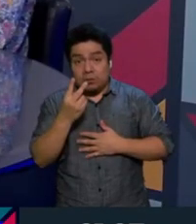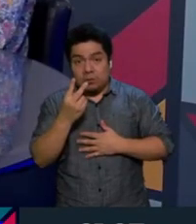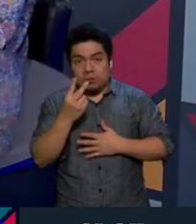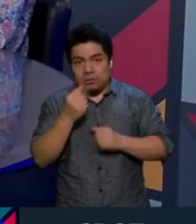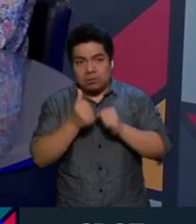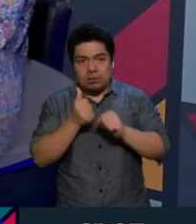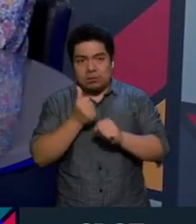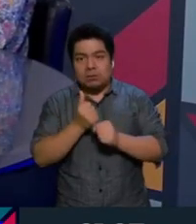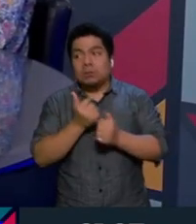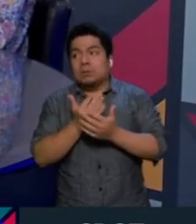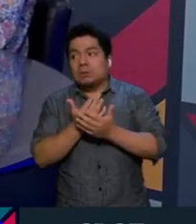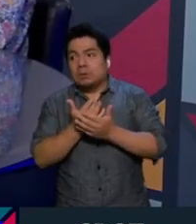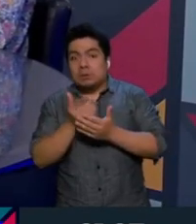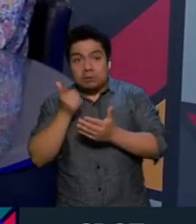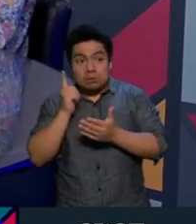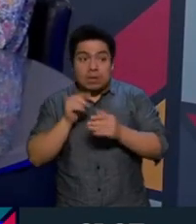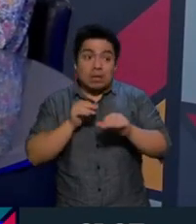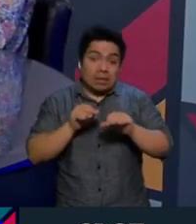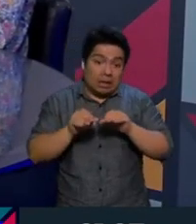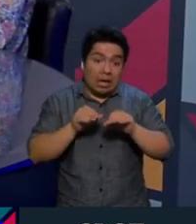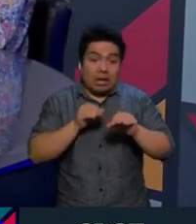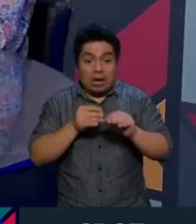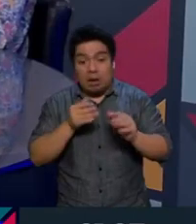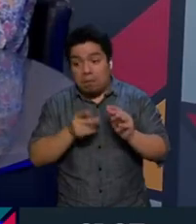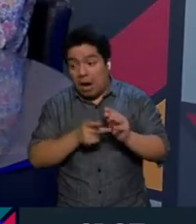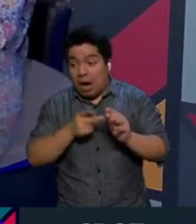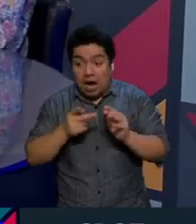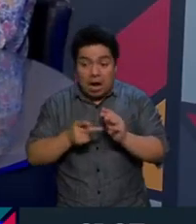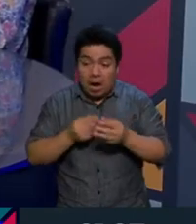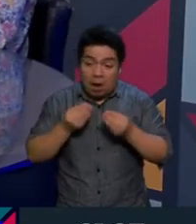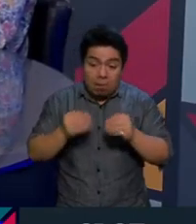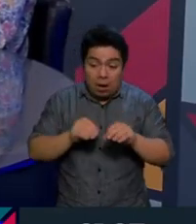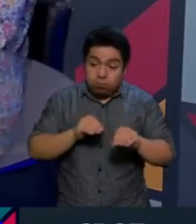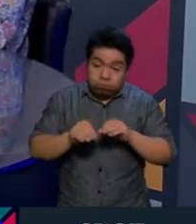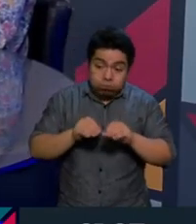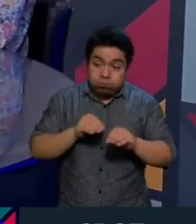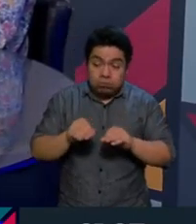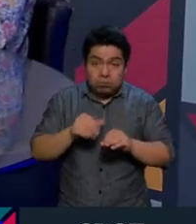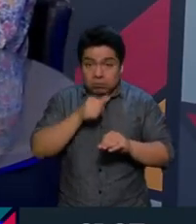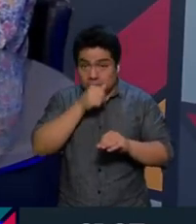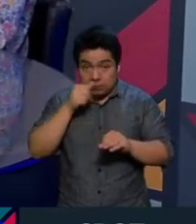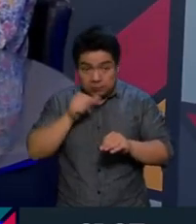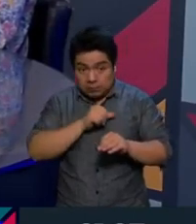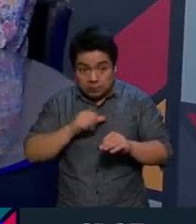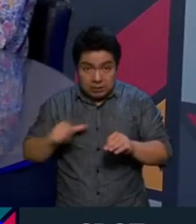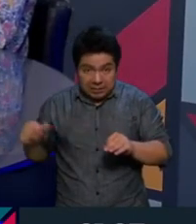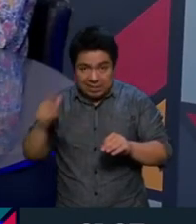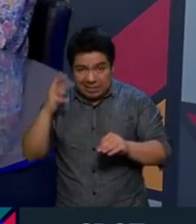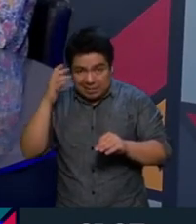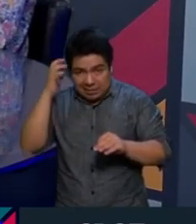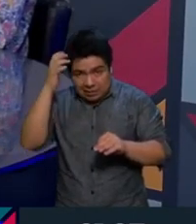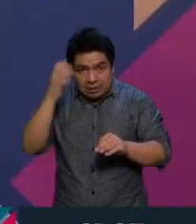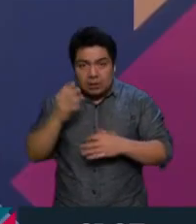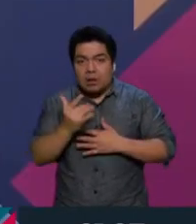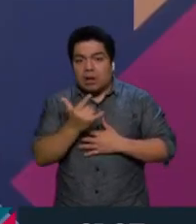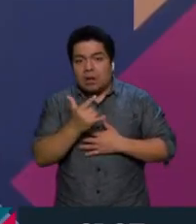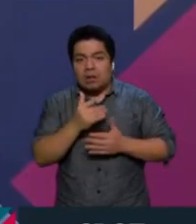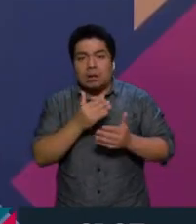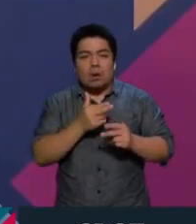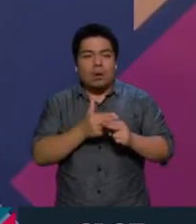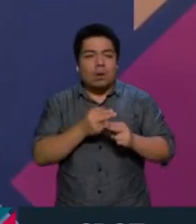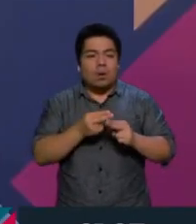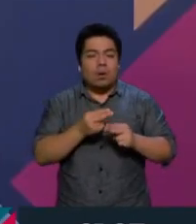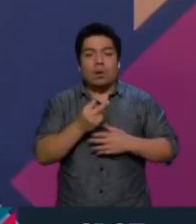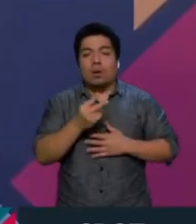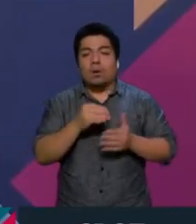año esperado de trabajo intenso del alcalde que repetía en la Benito Juárez, hasta julio de 2022